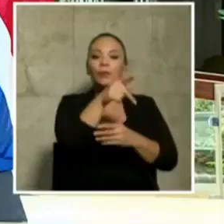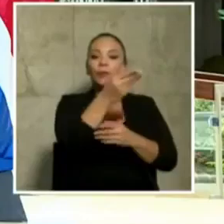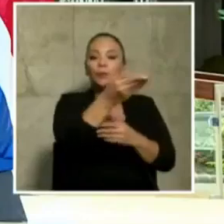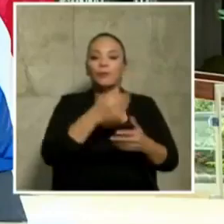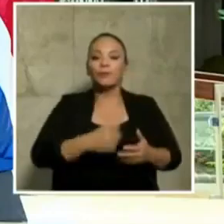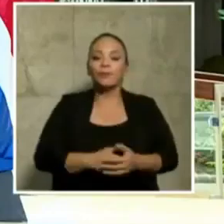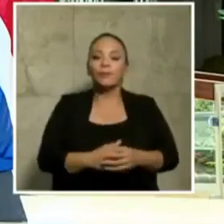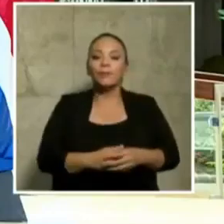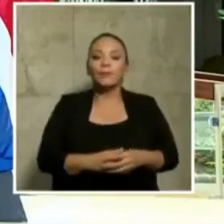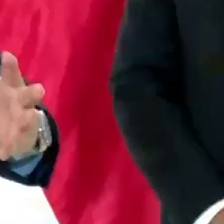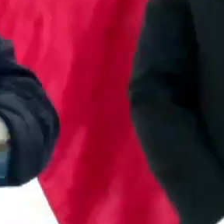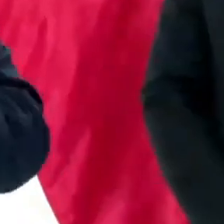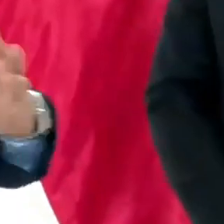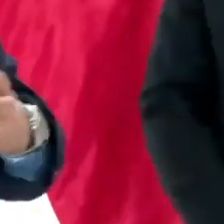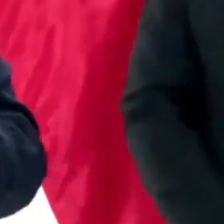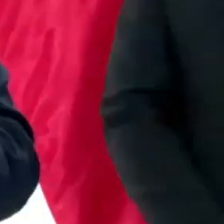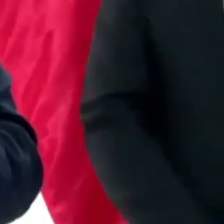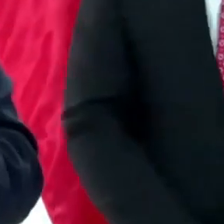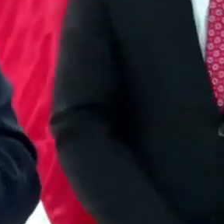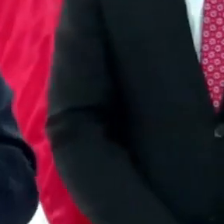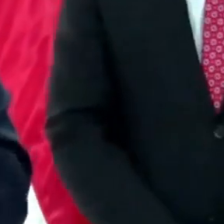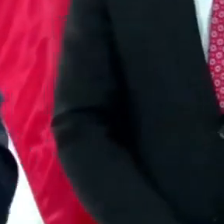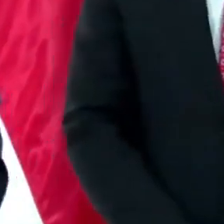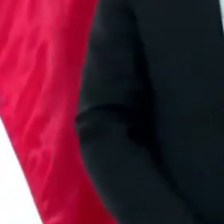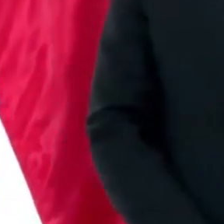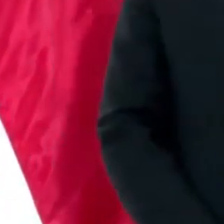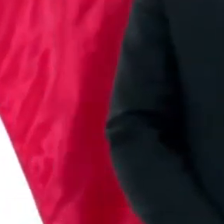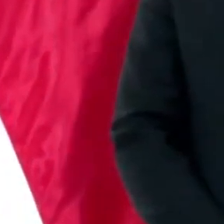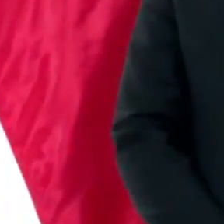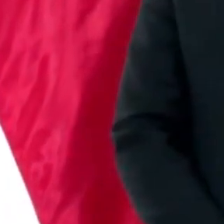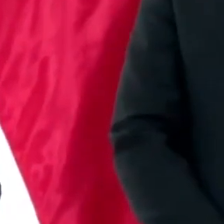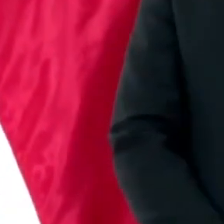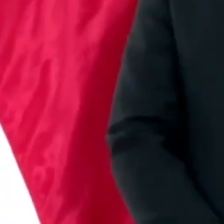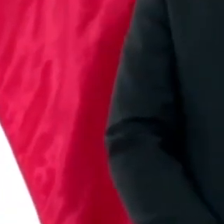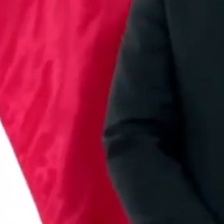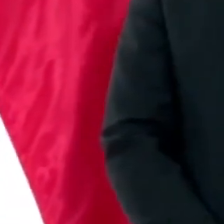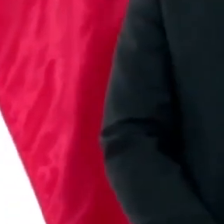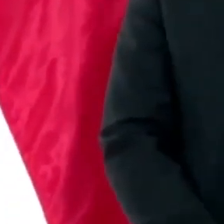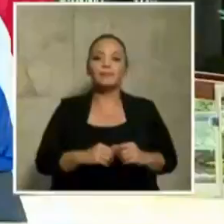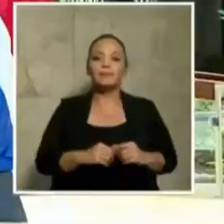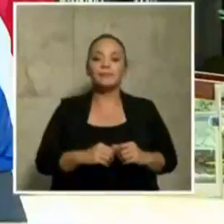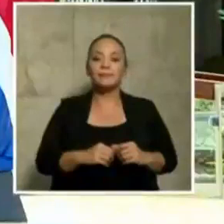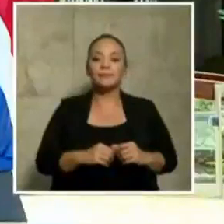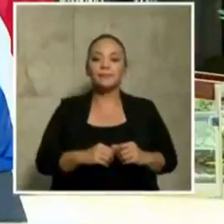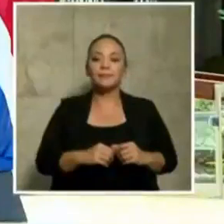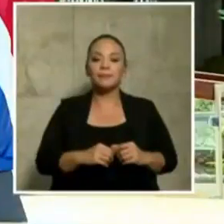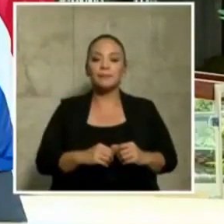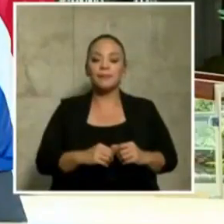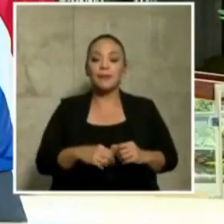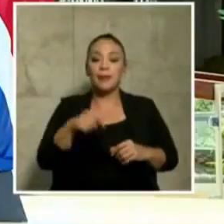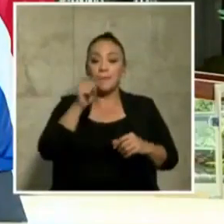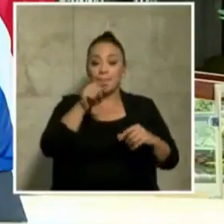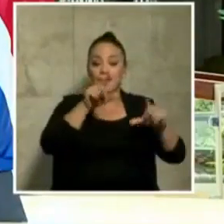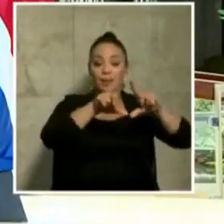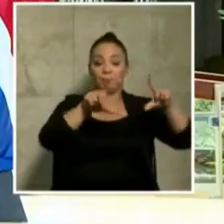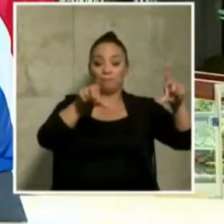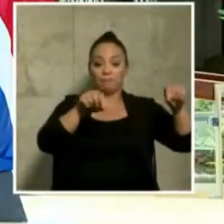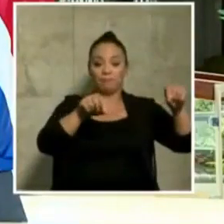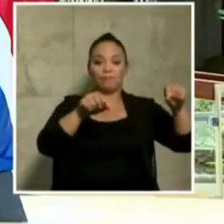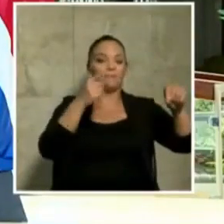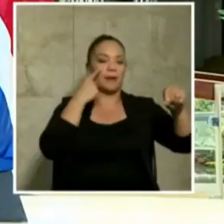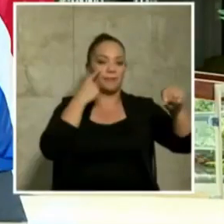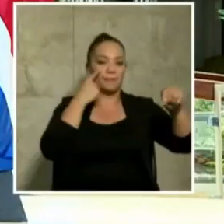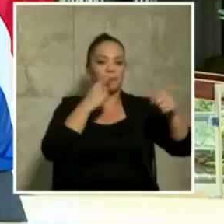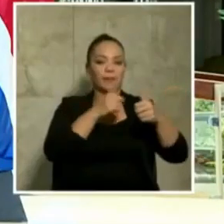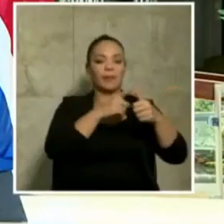que envié, que es... La OCDE es con la inflación interanual a septiembre. Pero ya aquí en Costa Rica... Hizo la OCDE es con la